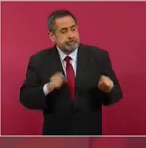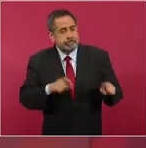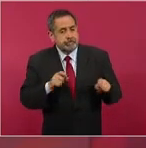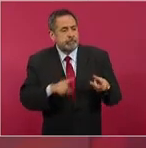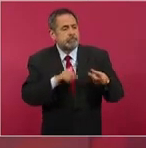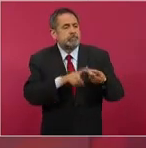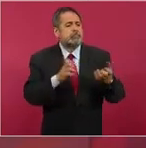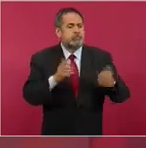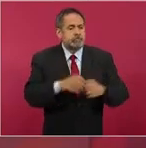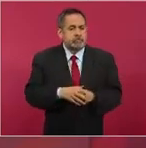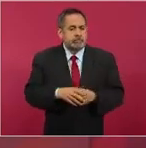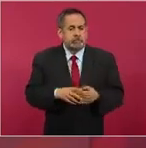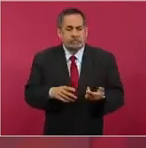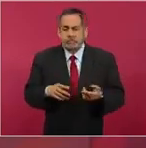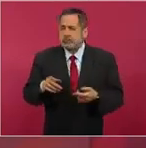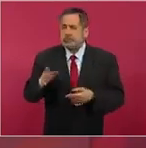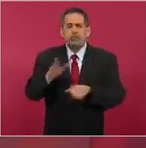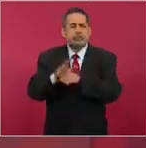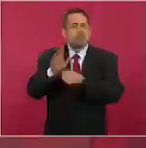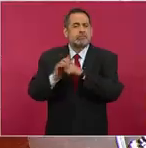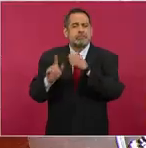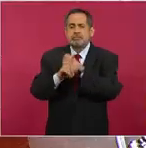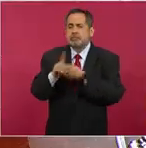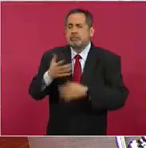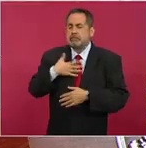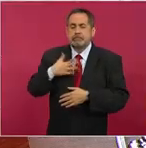¿Dónde está el conflicto de intereses?